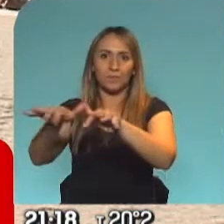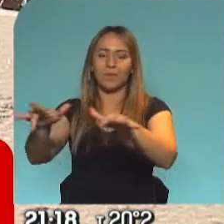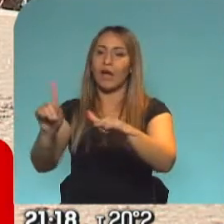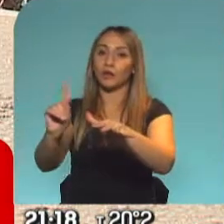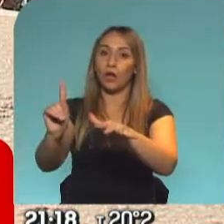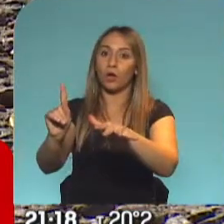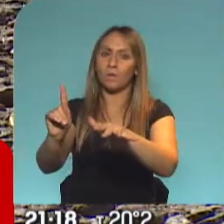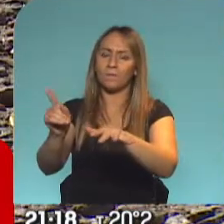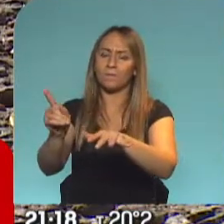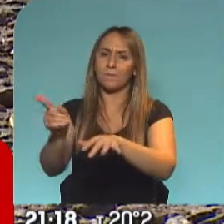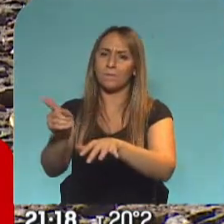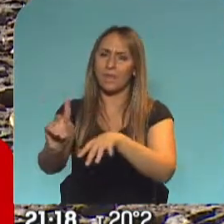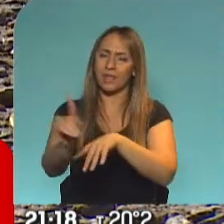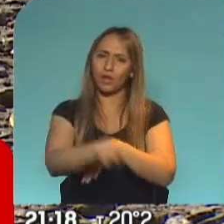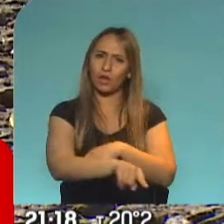pero se ha visto